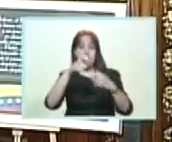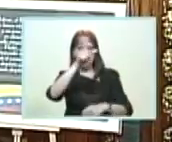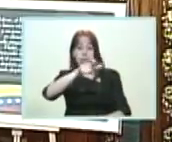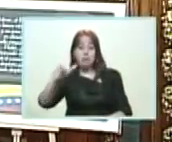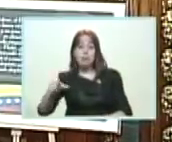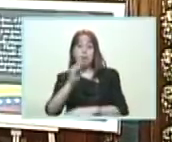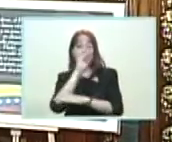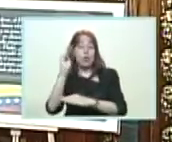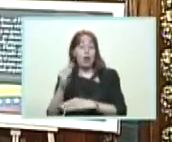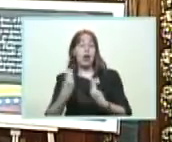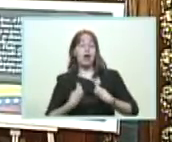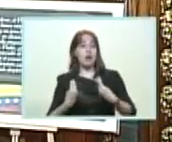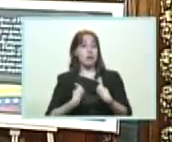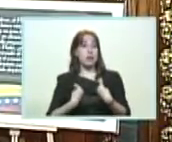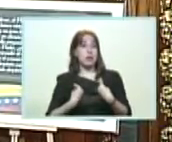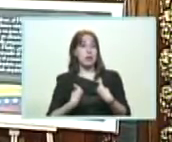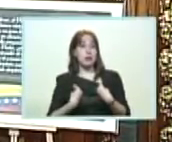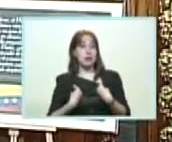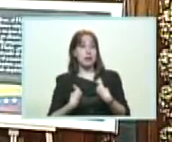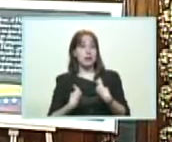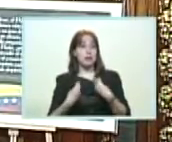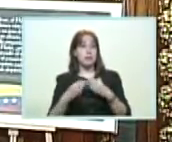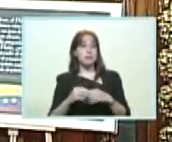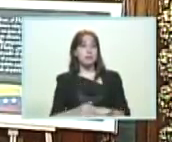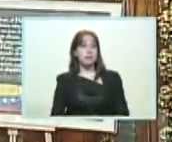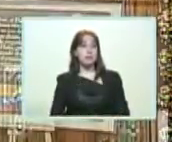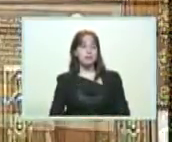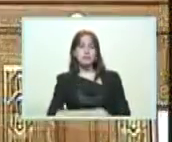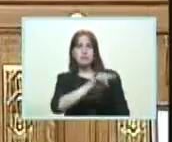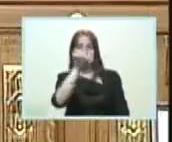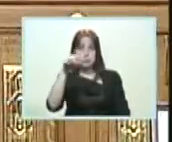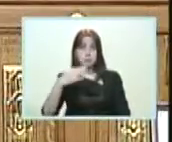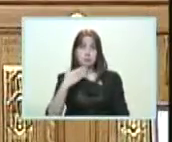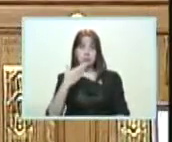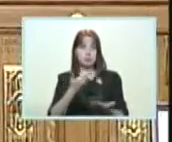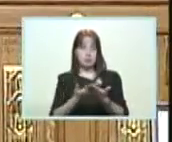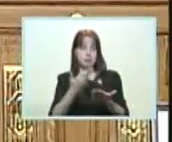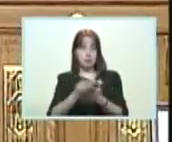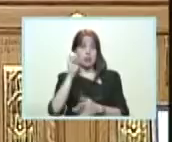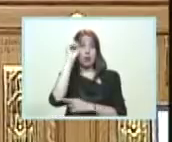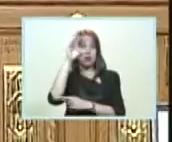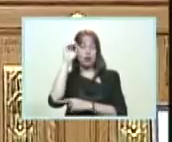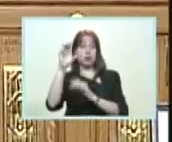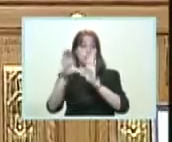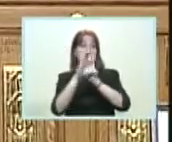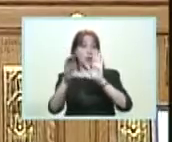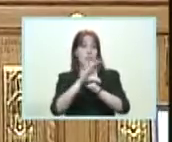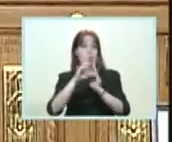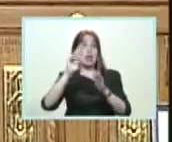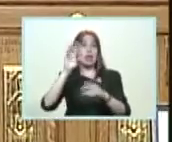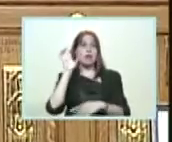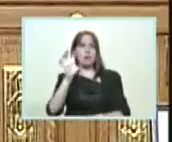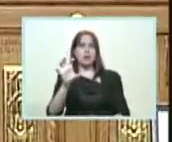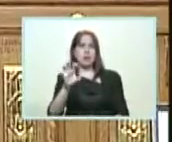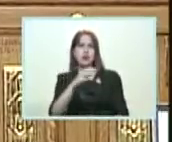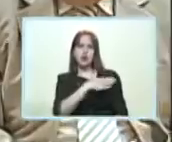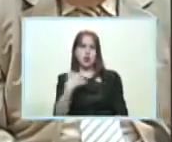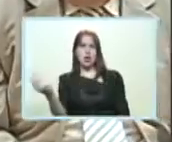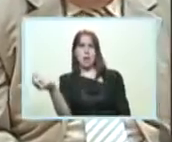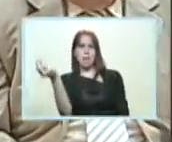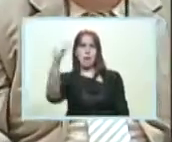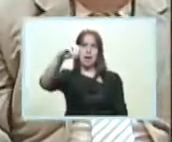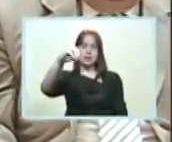En noveno lugar, dije, ¿verdad? Y si ustedes me lo permiten, constituyentes de la patria, yo quiero